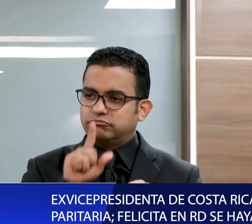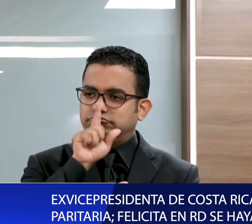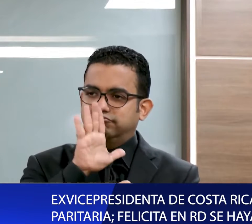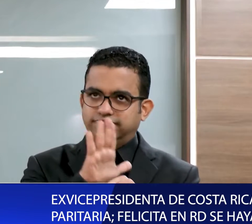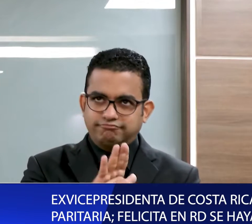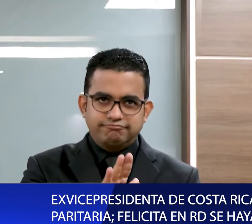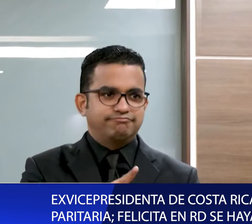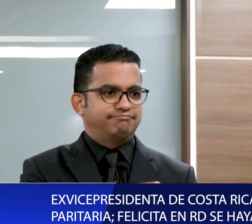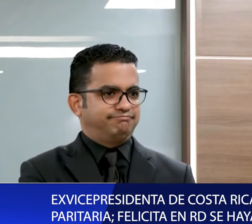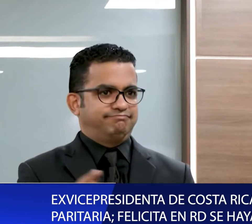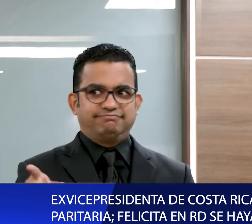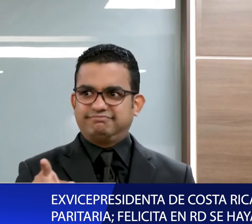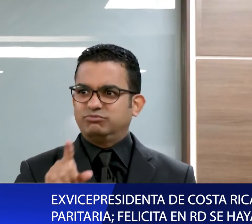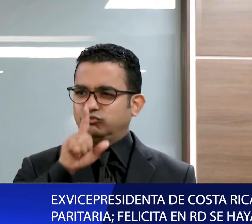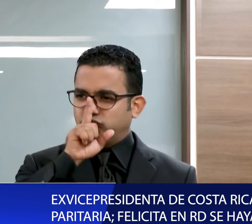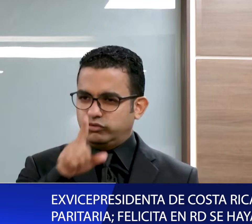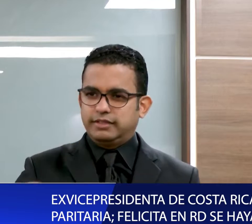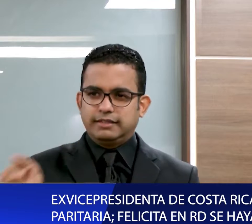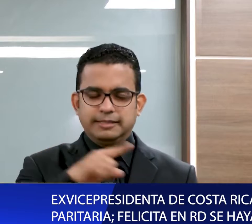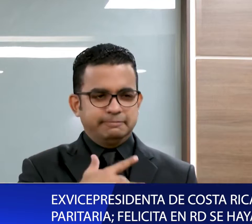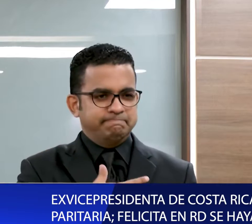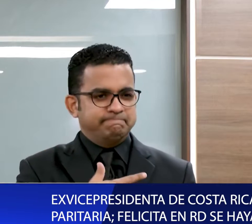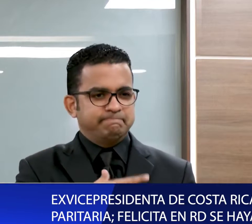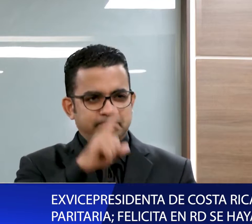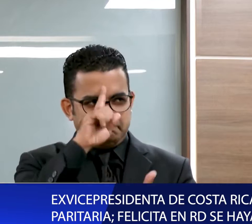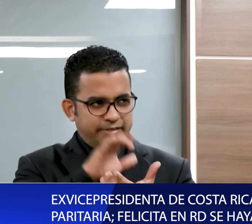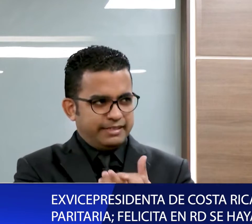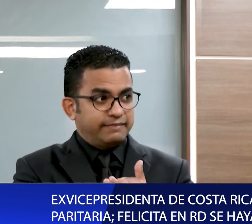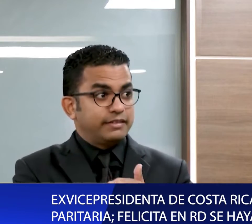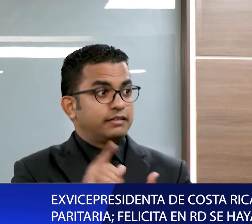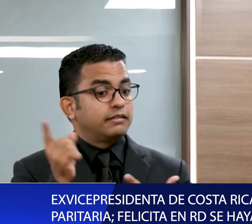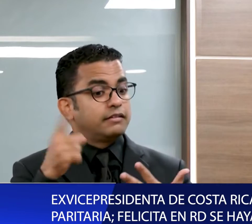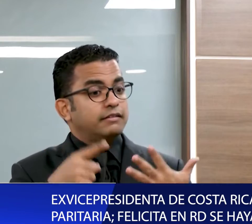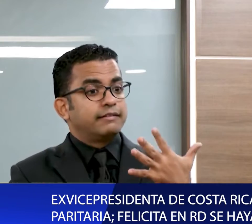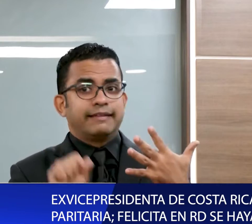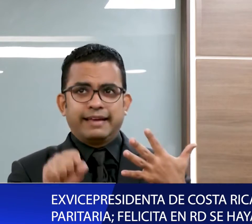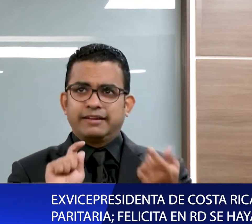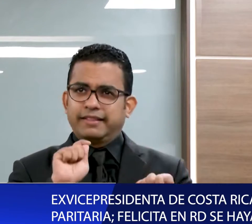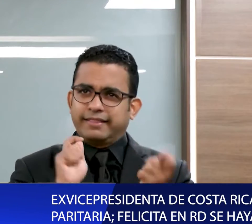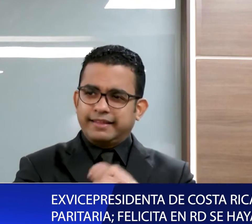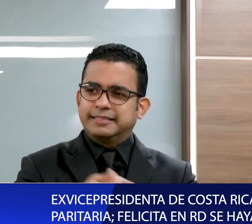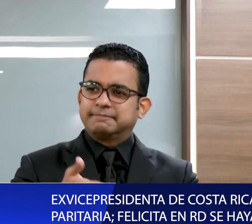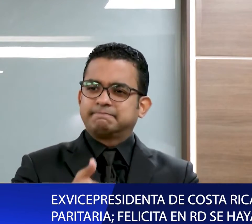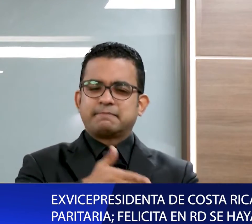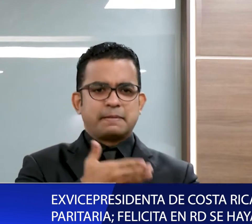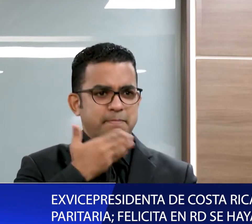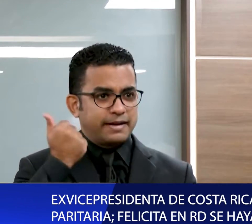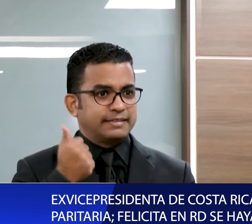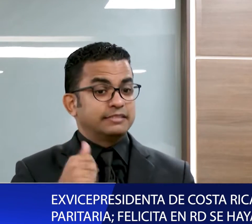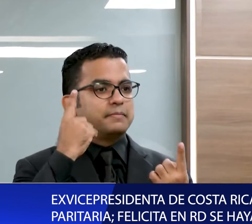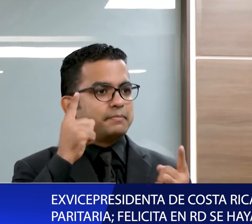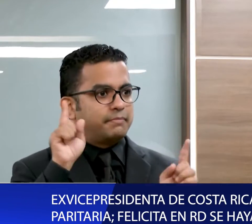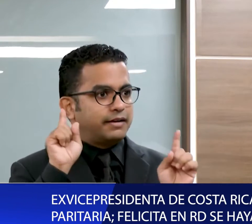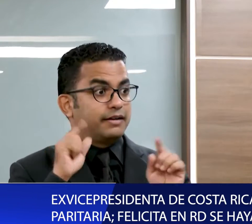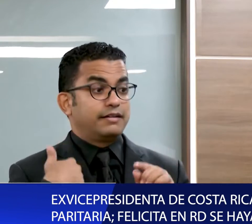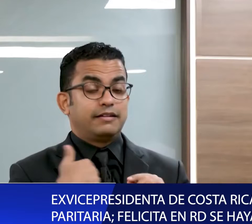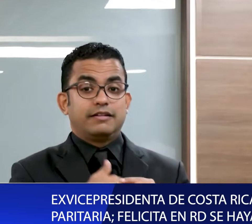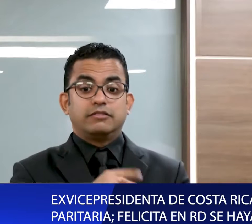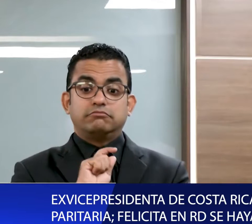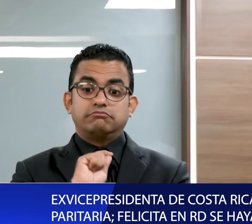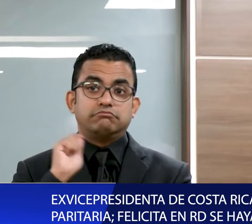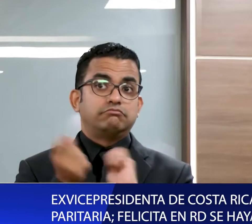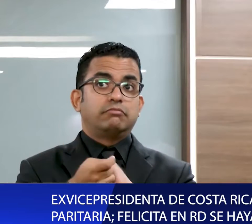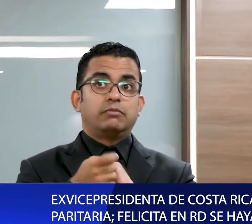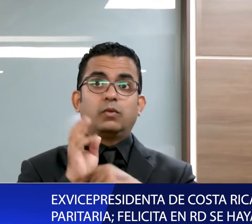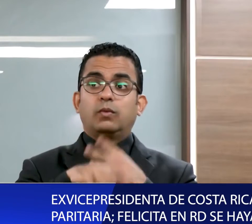participación política de las mujeres. En ese mismo tenor, el escenario fue propicio para que Jaques Liranzo resaltara que la Junta